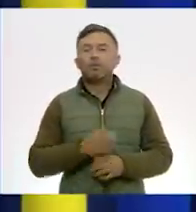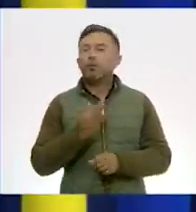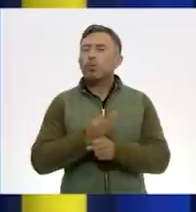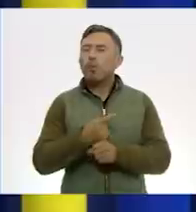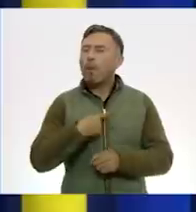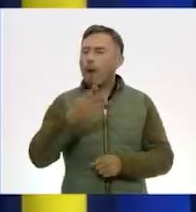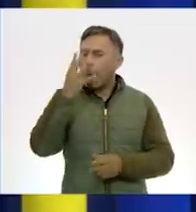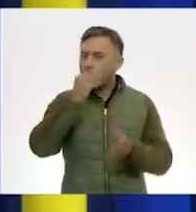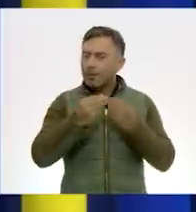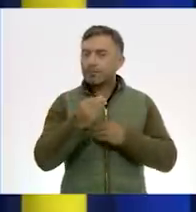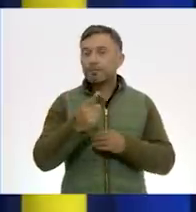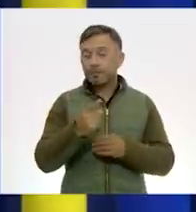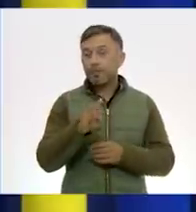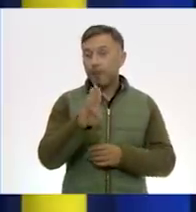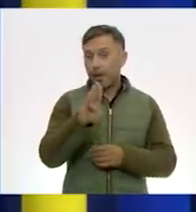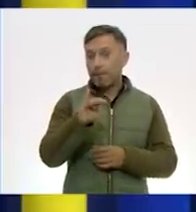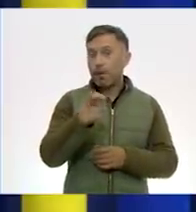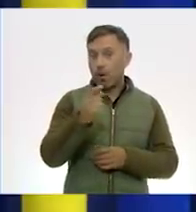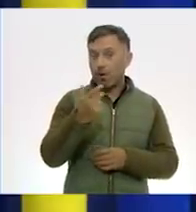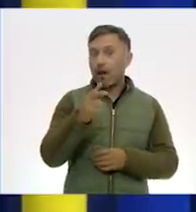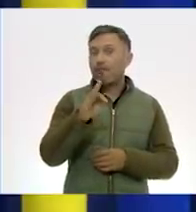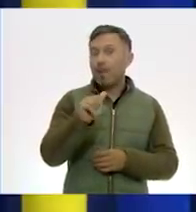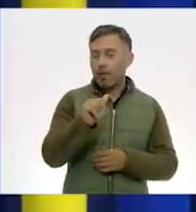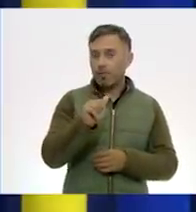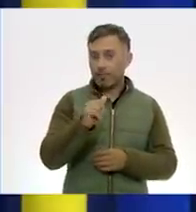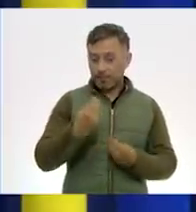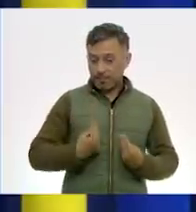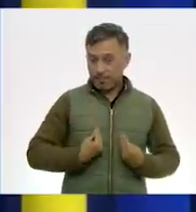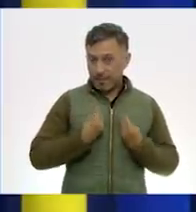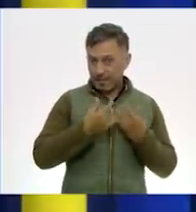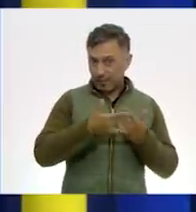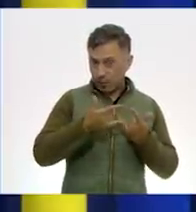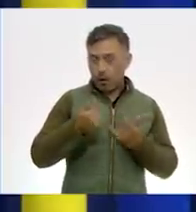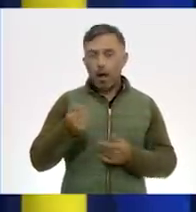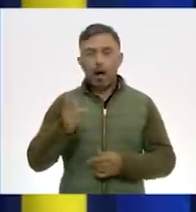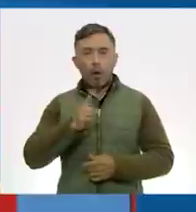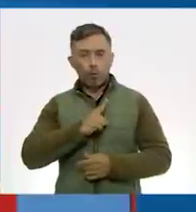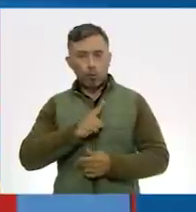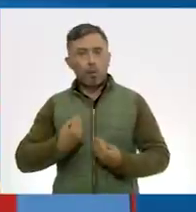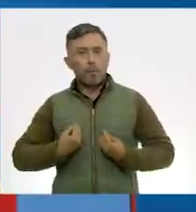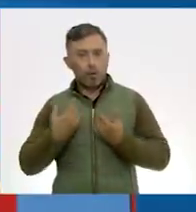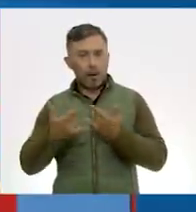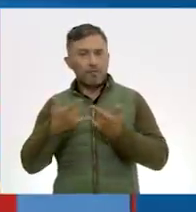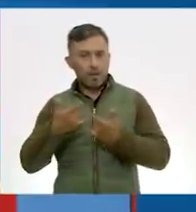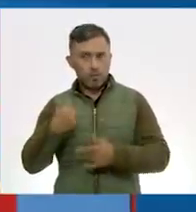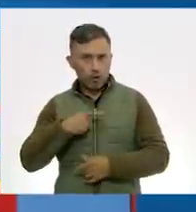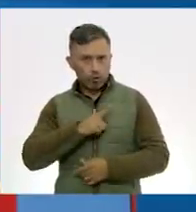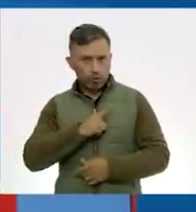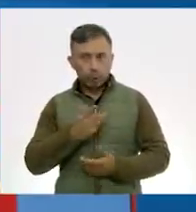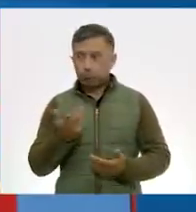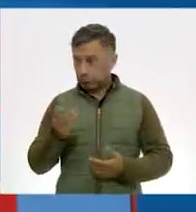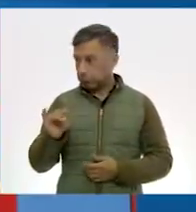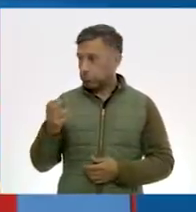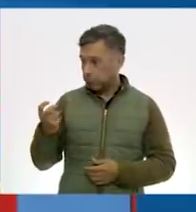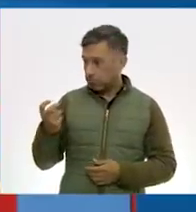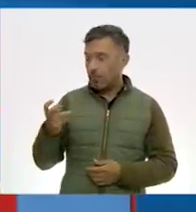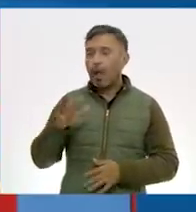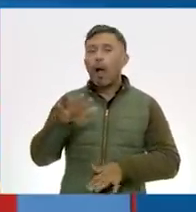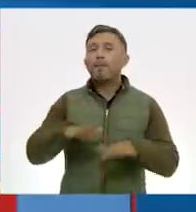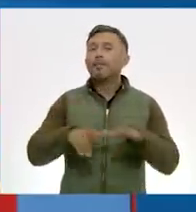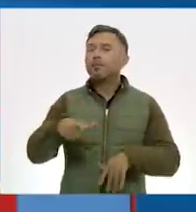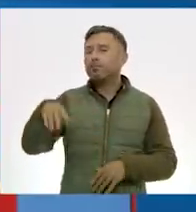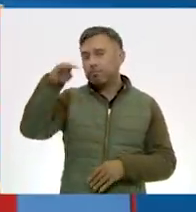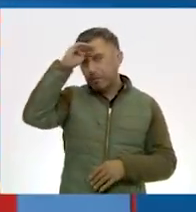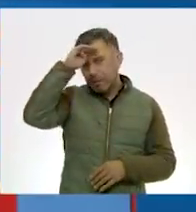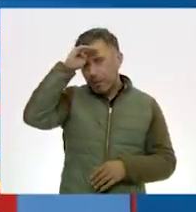las biografías y autobiografías pueden ser de nosotros. Así es. Sí, muchas veces pensamos que